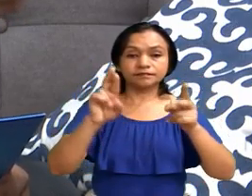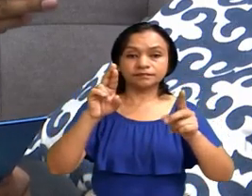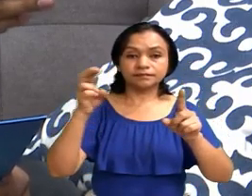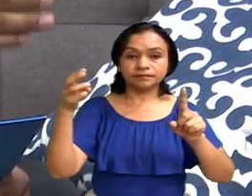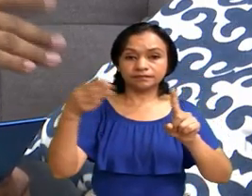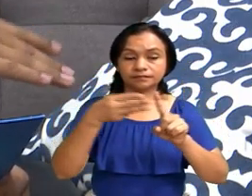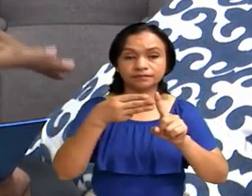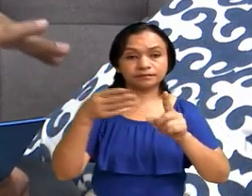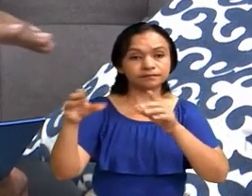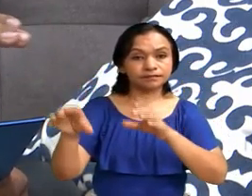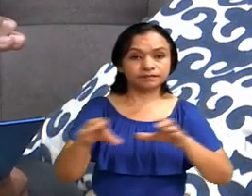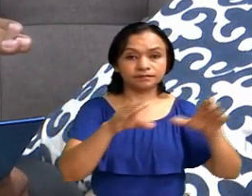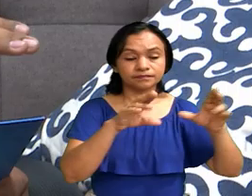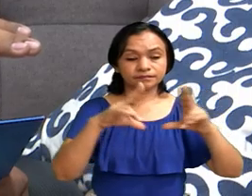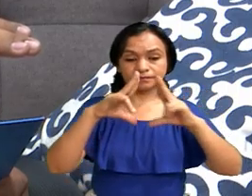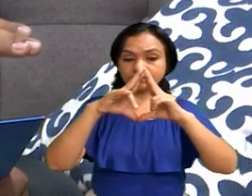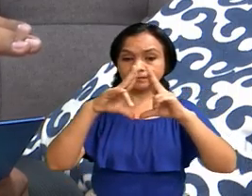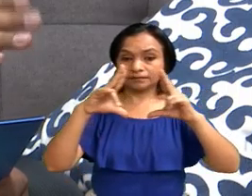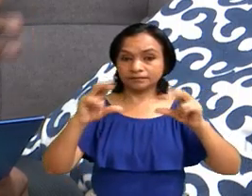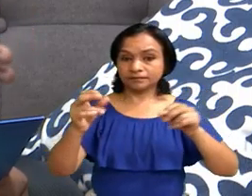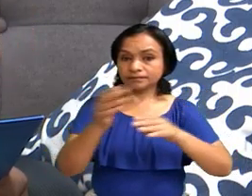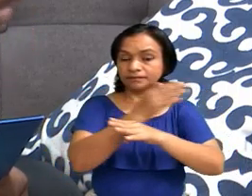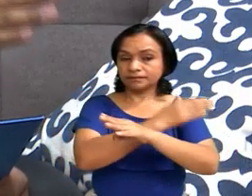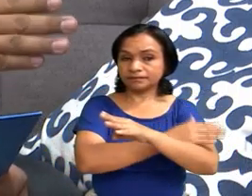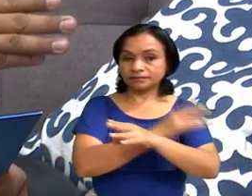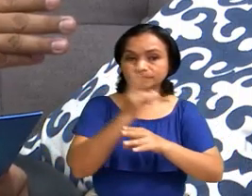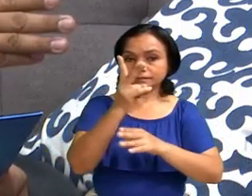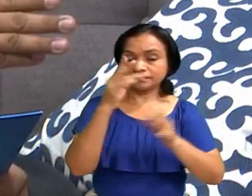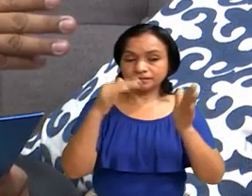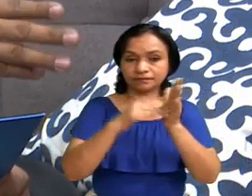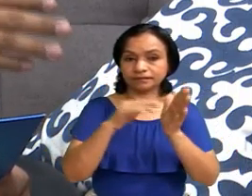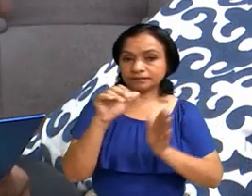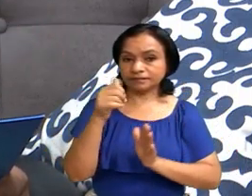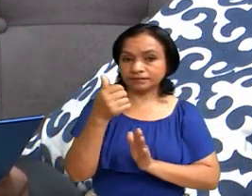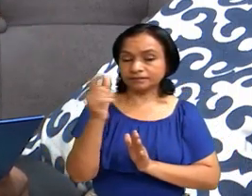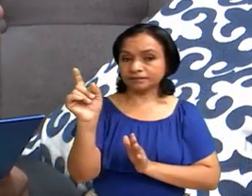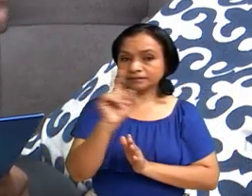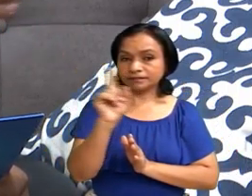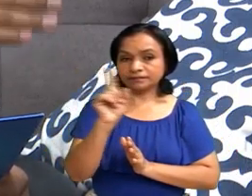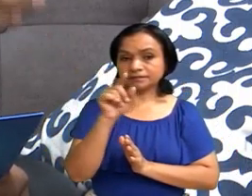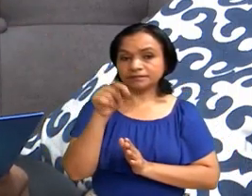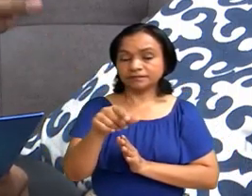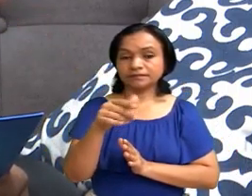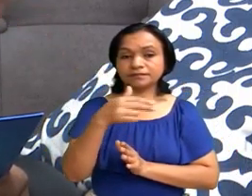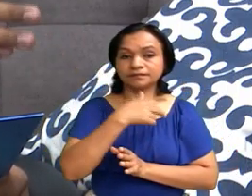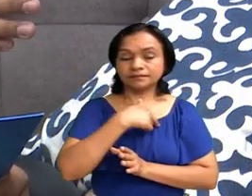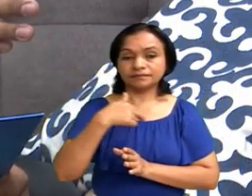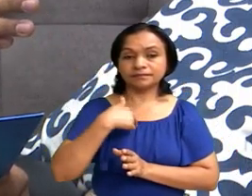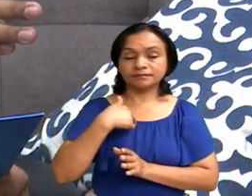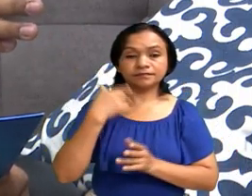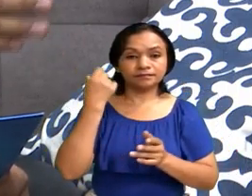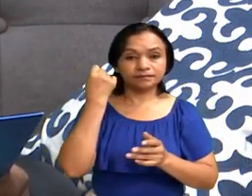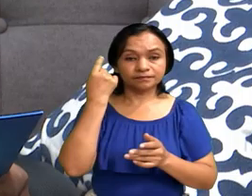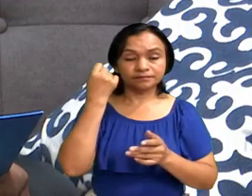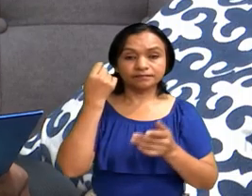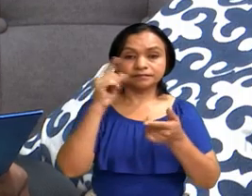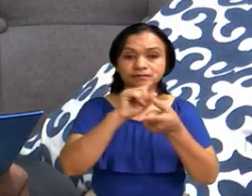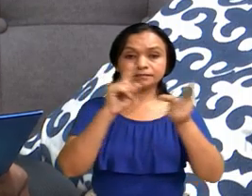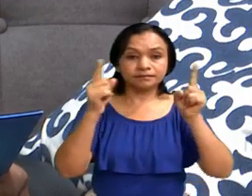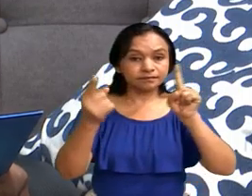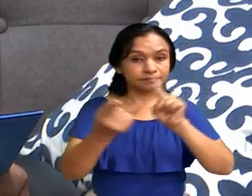dentro de esta dinámica, ya Nicaragua no es la misma Nicaragua del 2006, y dentro de esa lógica de